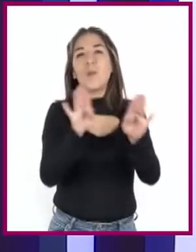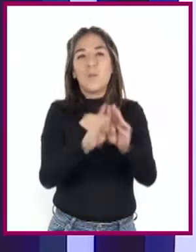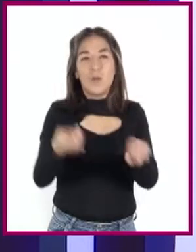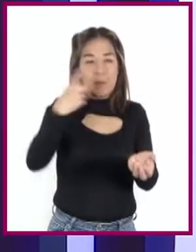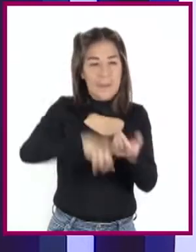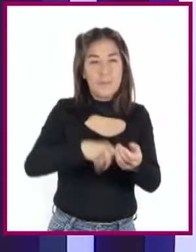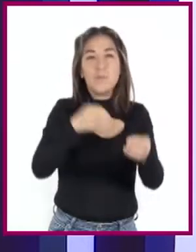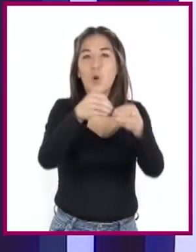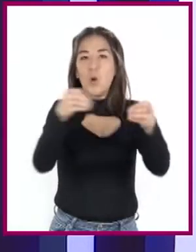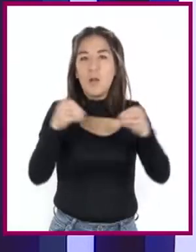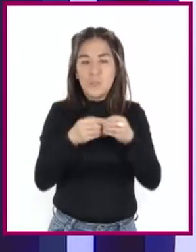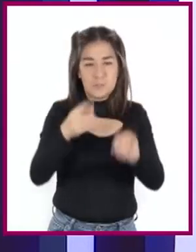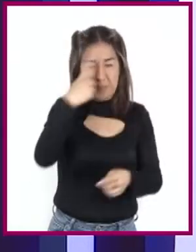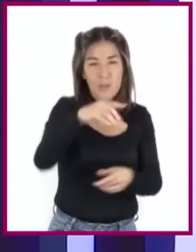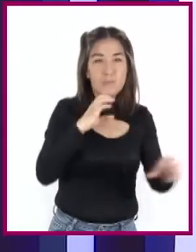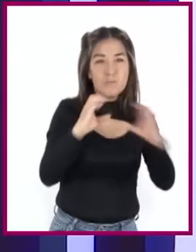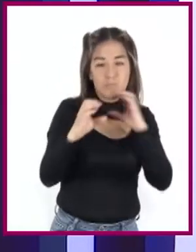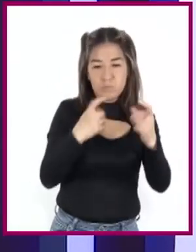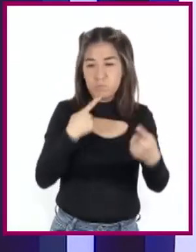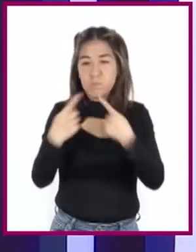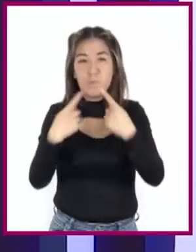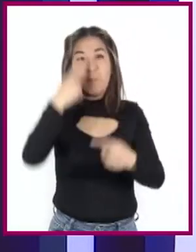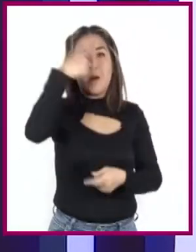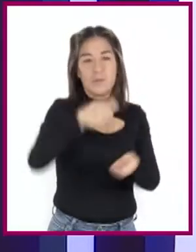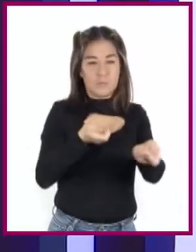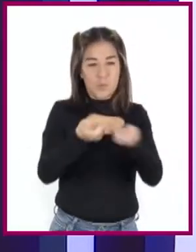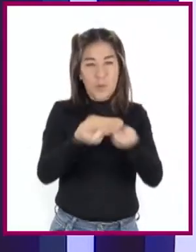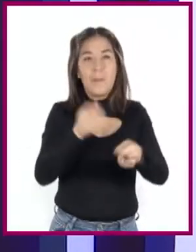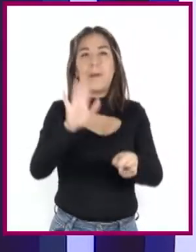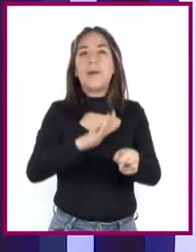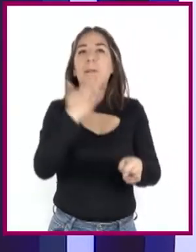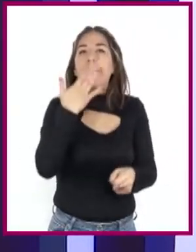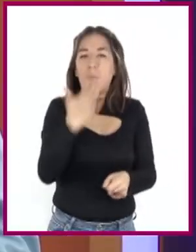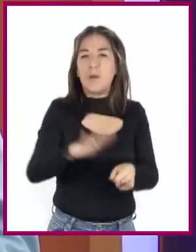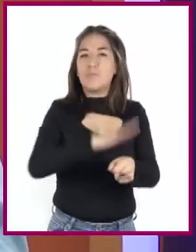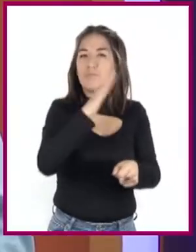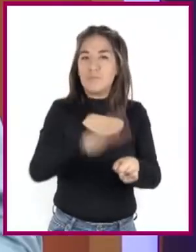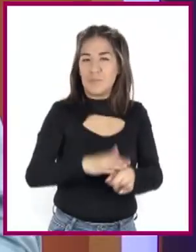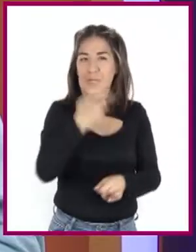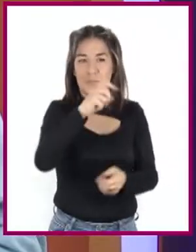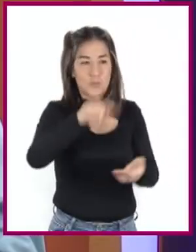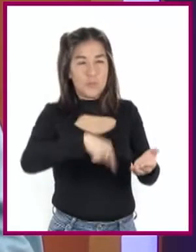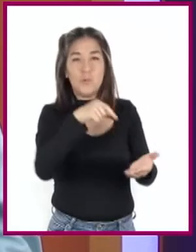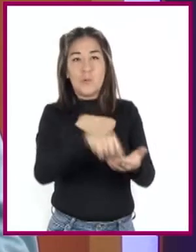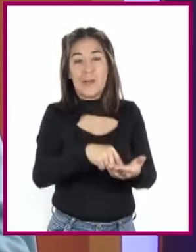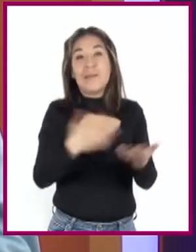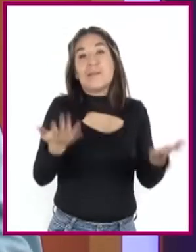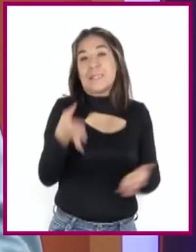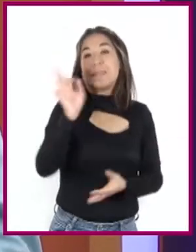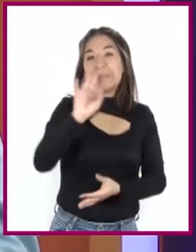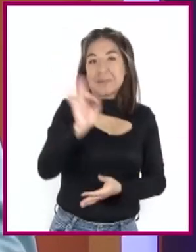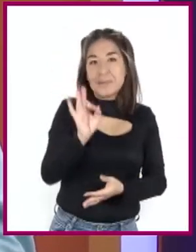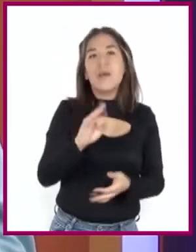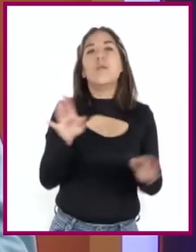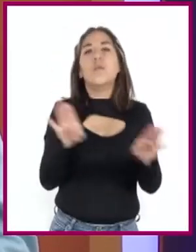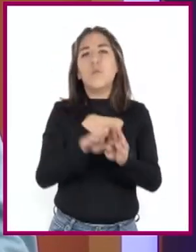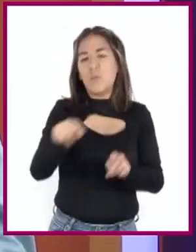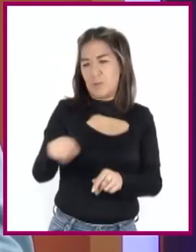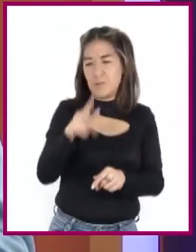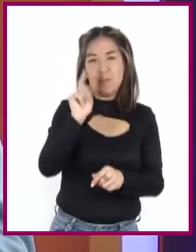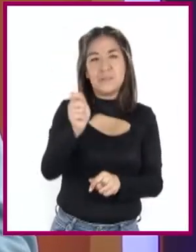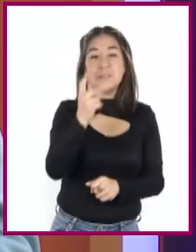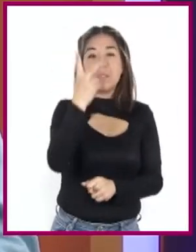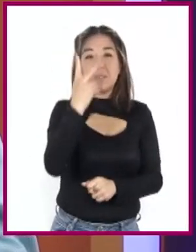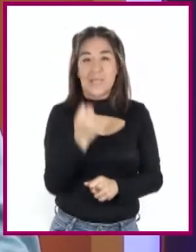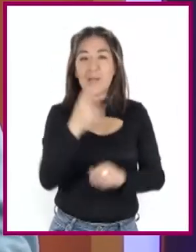de comunicaciones que permitiese el control efectivo de esos territorios. Es probable que el método de